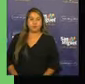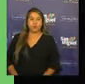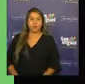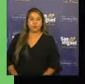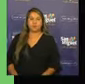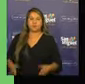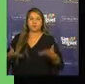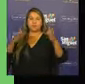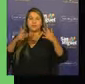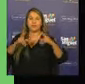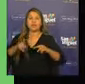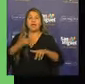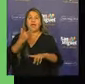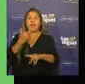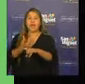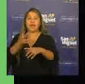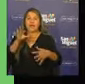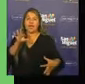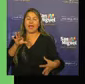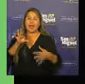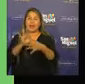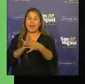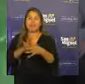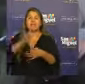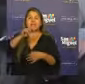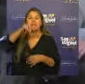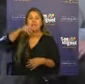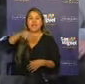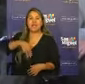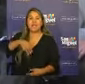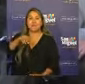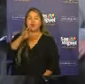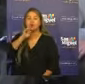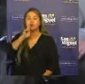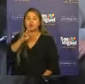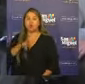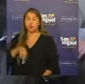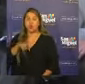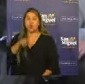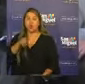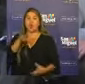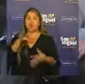Tenemos una alianza con EMESUR, que es la Asociación de